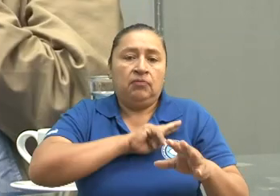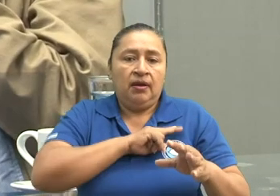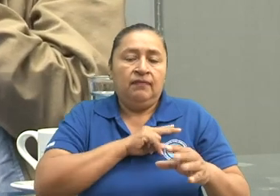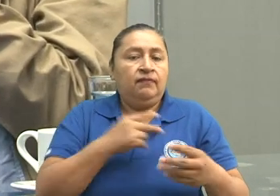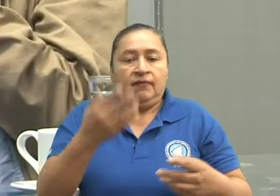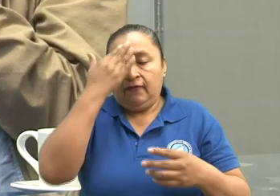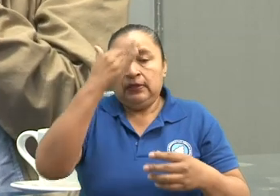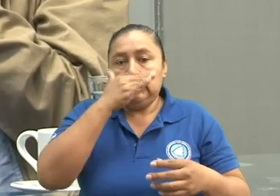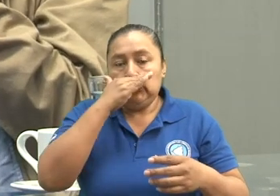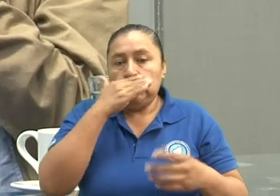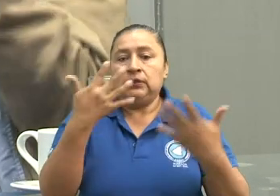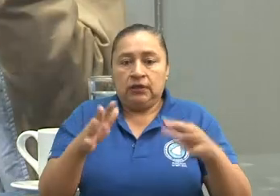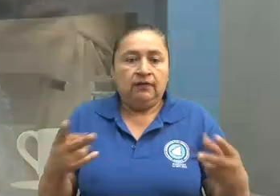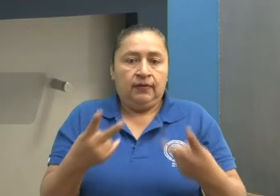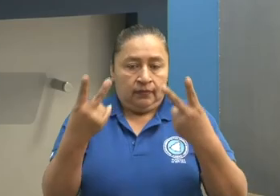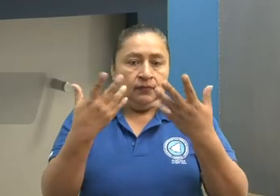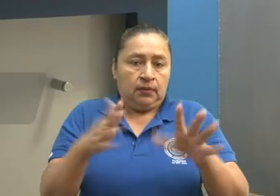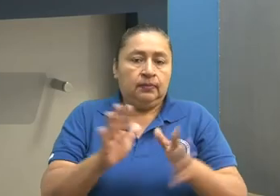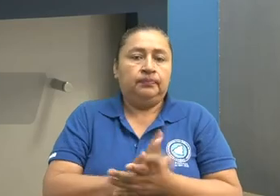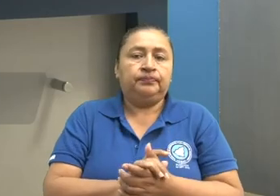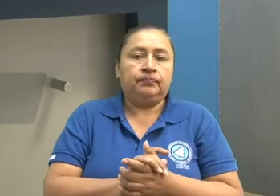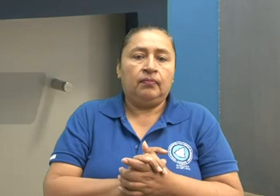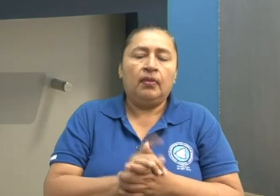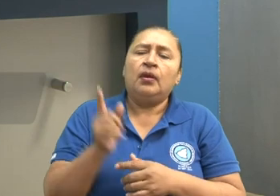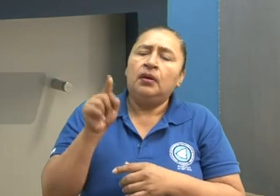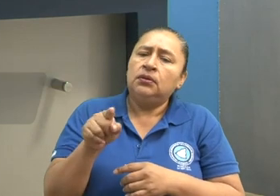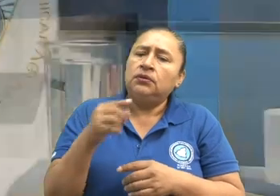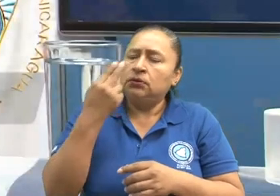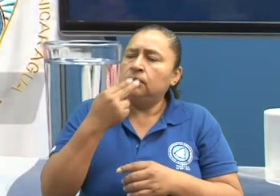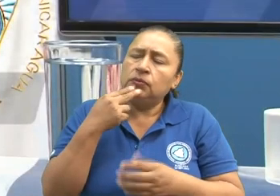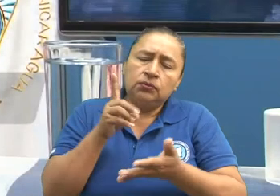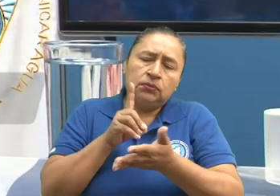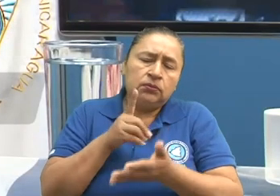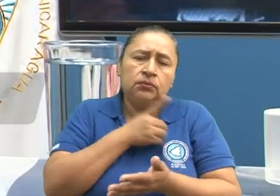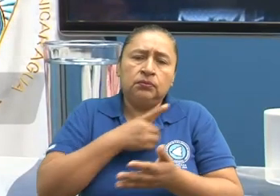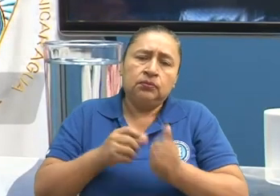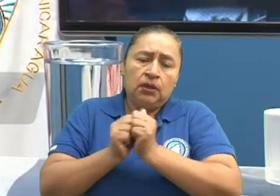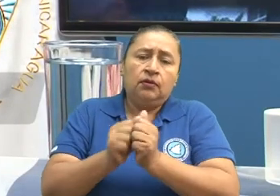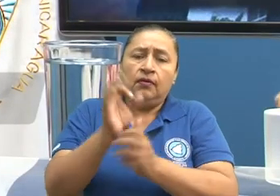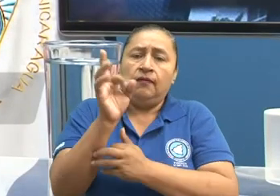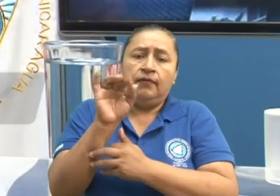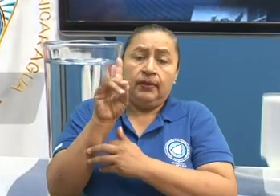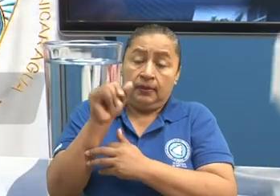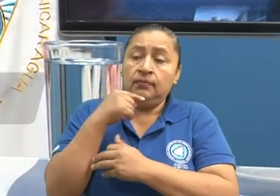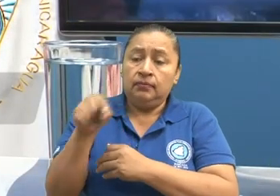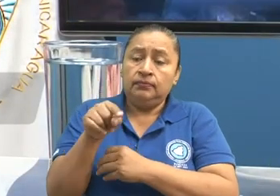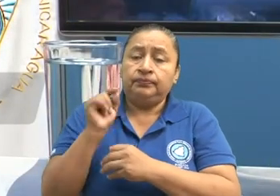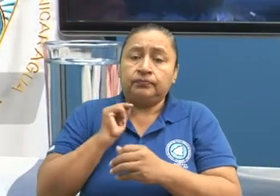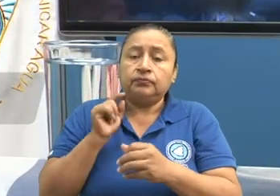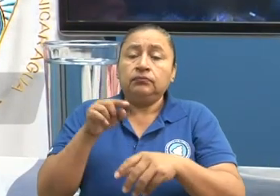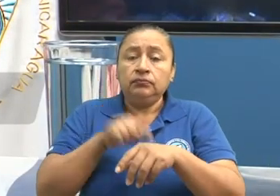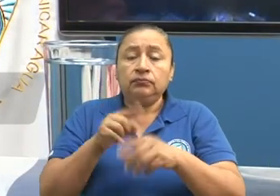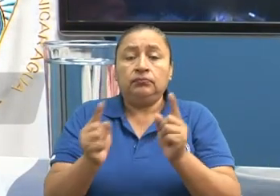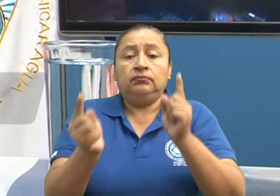Sandinista. Y ahí, diputado, quisiera consultarle ahí, compañero Freddy, en torno a eso, que es un momento también de